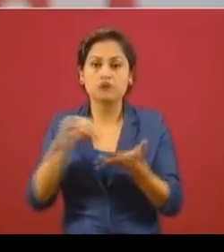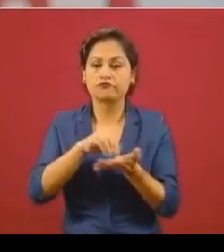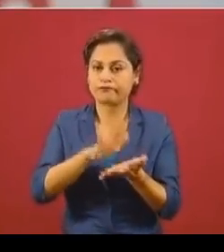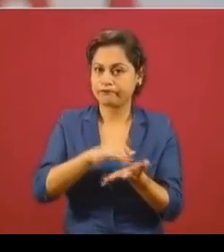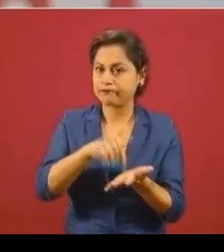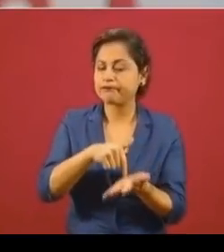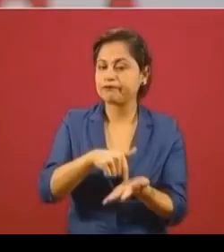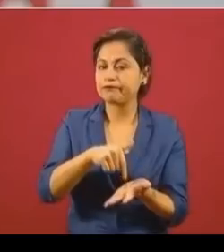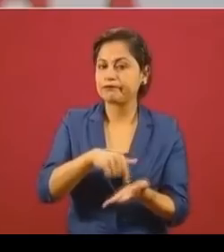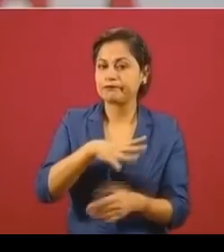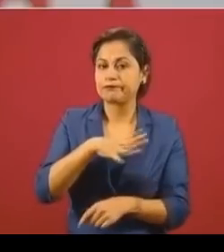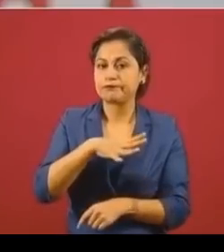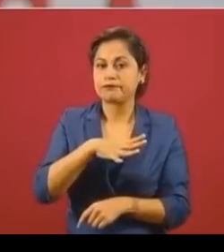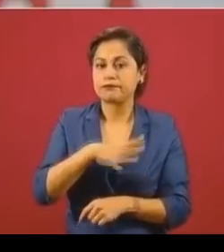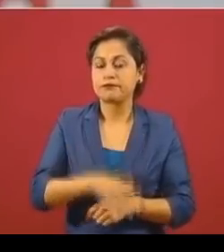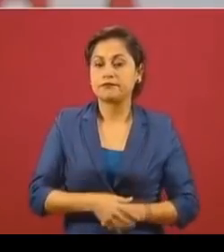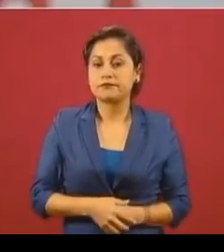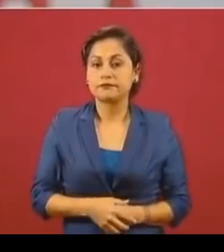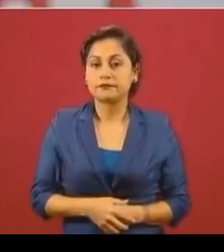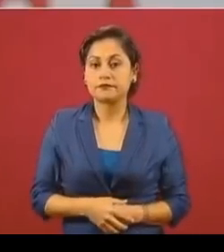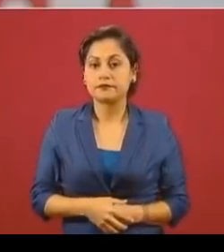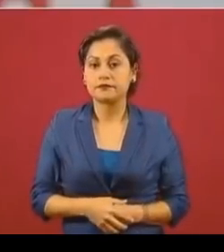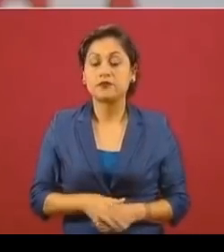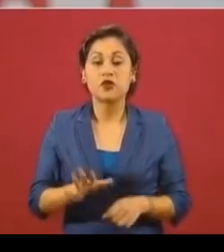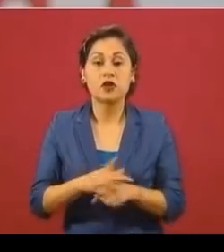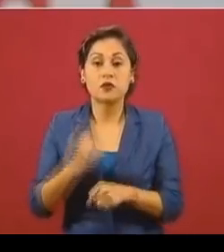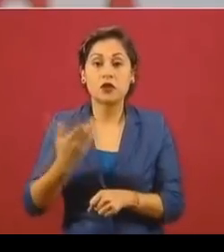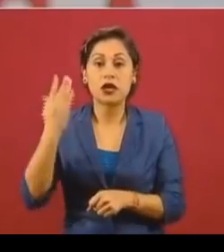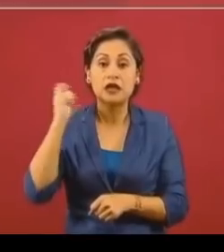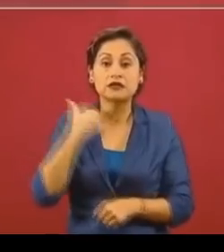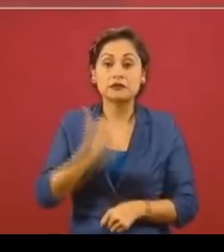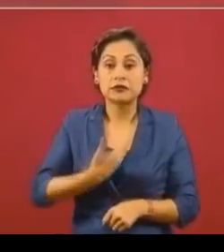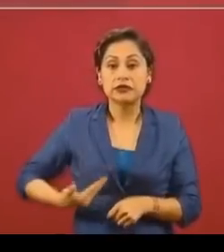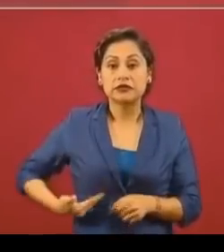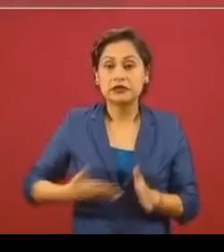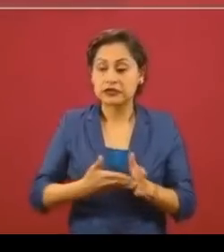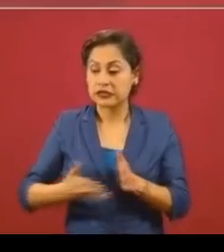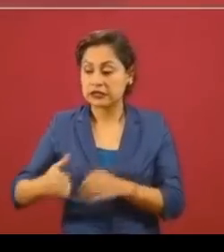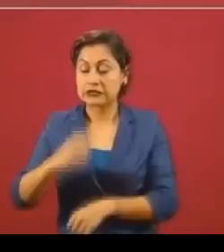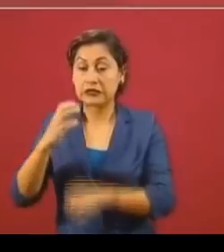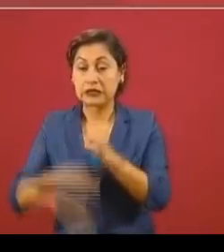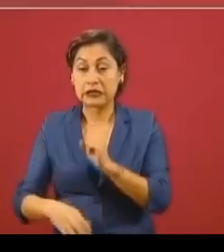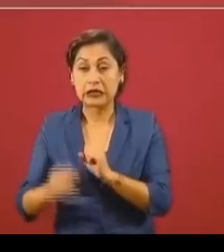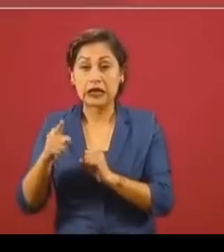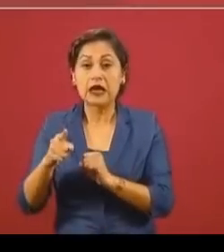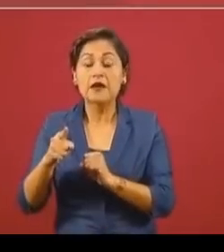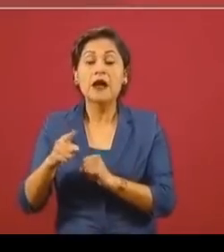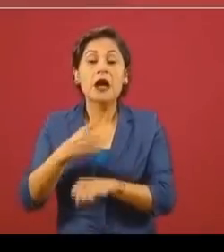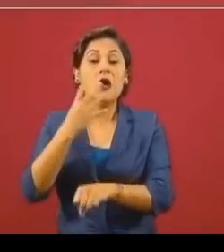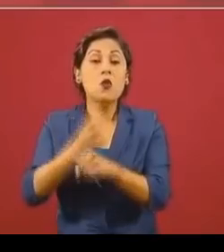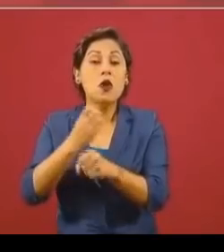Ocupamos al final del sexenio el cuarto lugar en multimillonarios en el mundo.